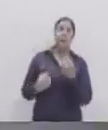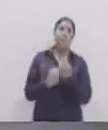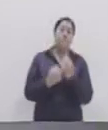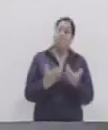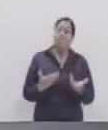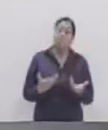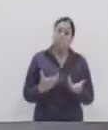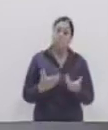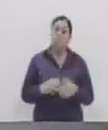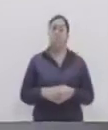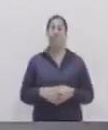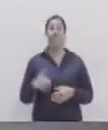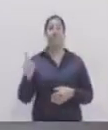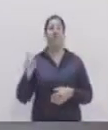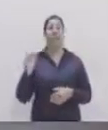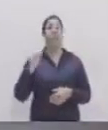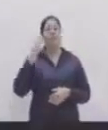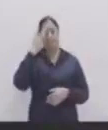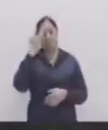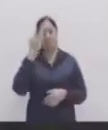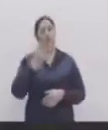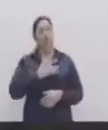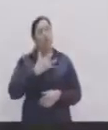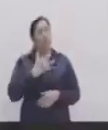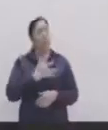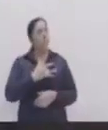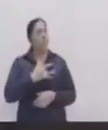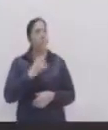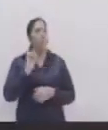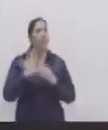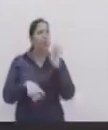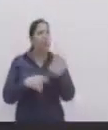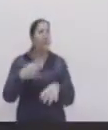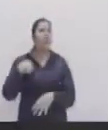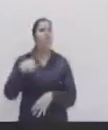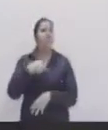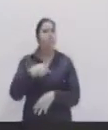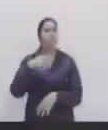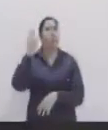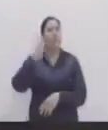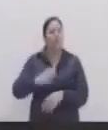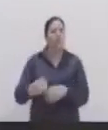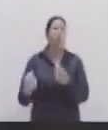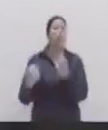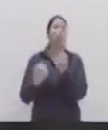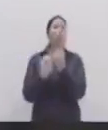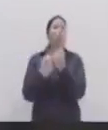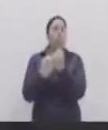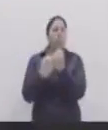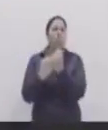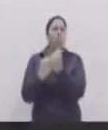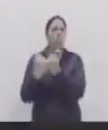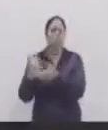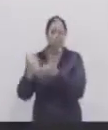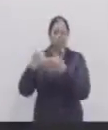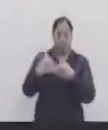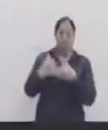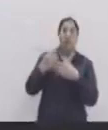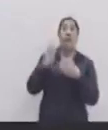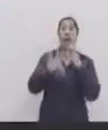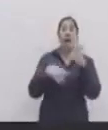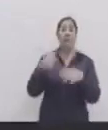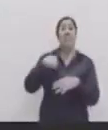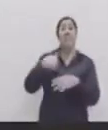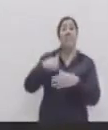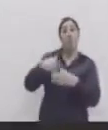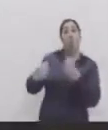Claro, y estar conscientes que muchas veces nosotros vamos a necesitar el apoyo, pero otras veces vamos a hacer nosotros ese apoyo